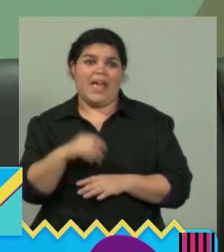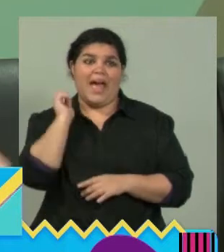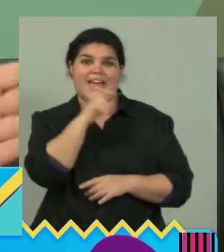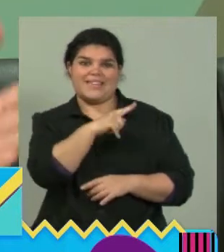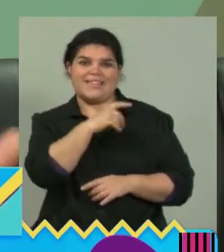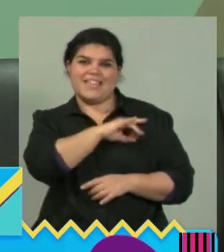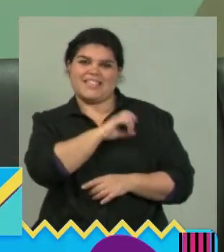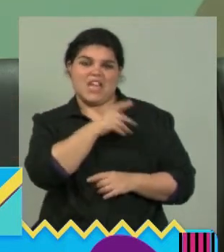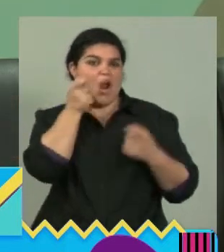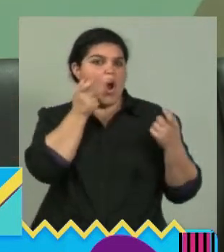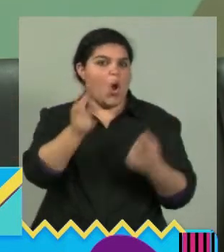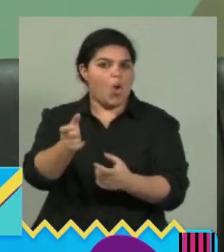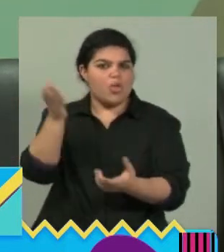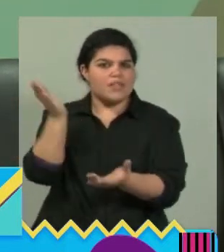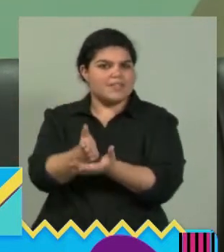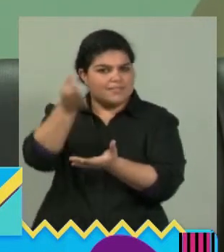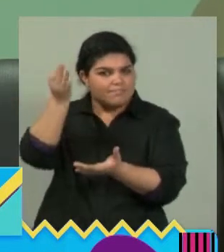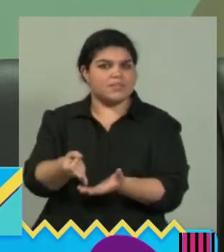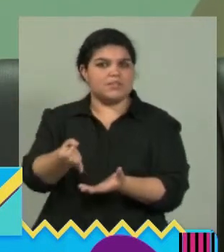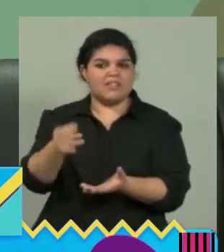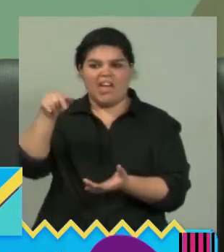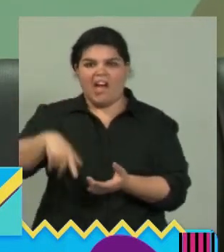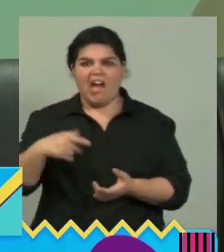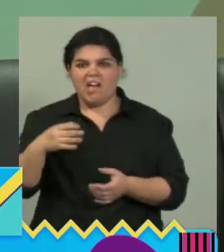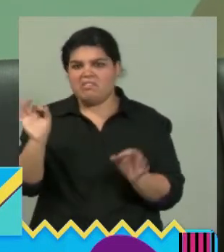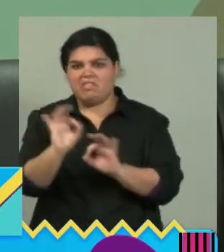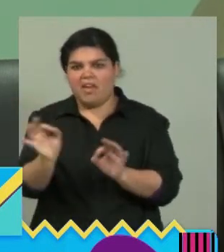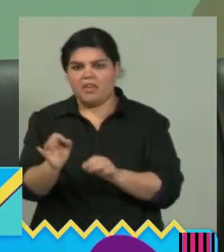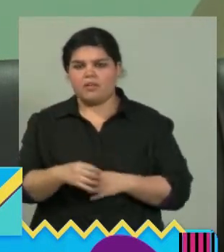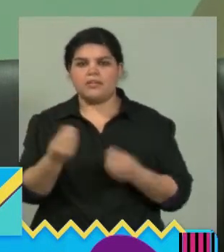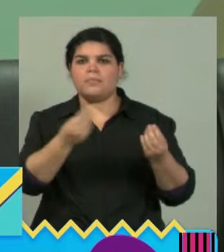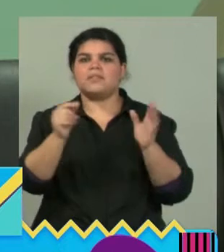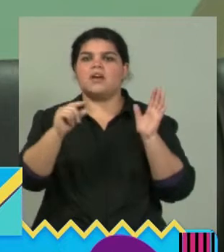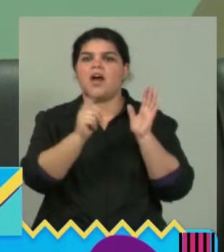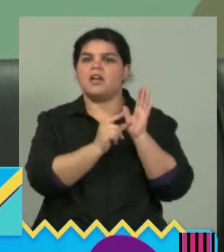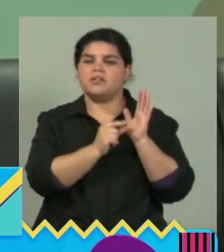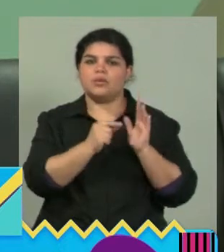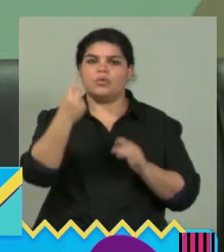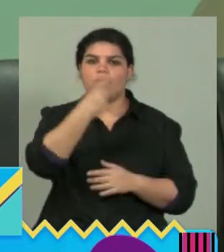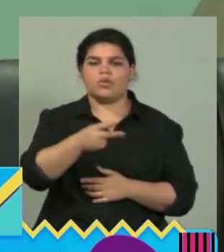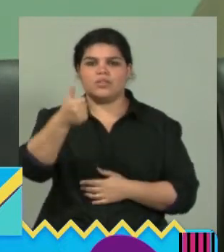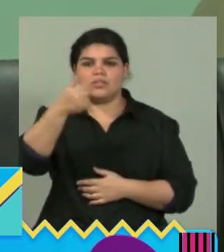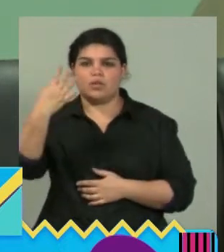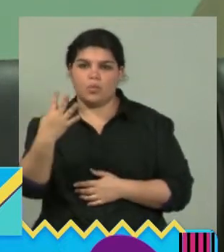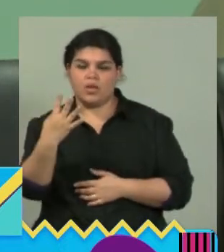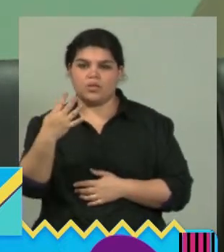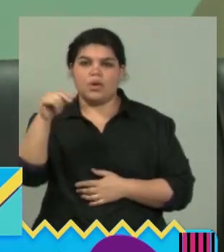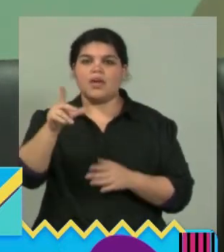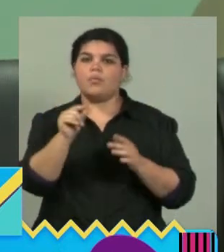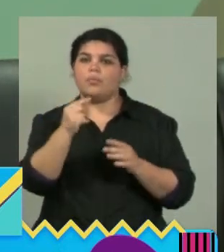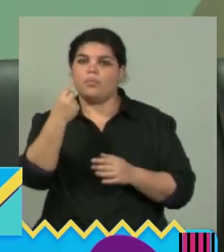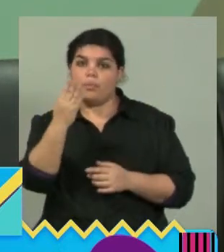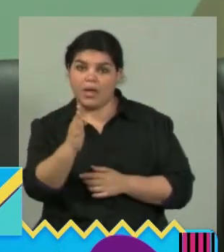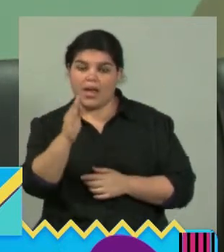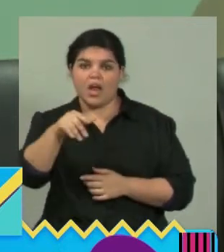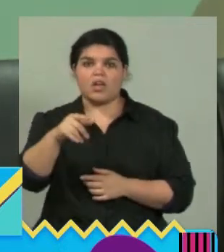controlan y los sancionan y de este lado no. ¿Qué pasa con el artículo 264, inciso E del Código de Minería?